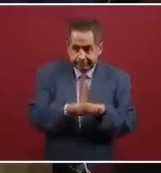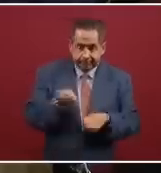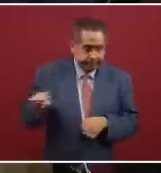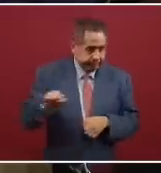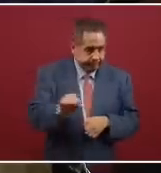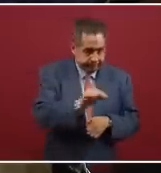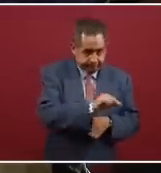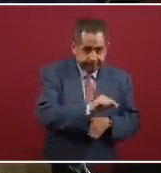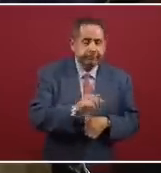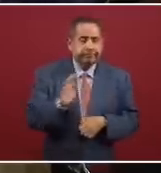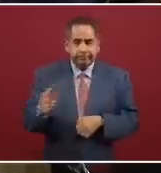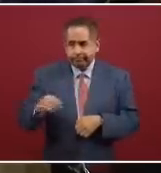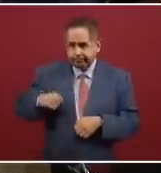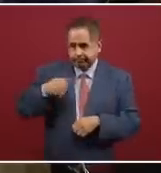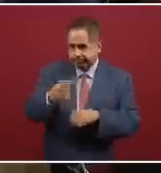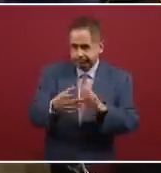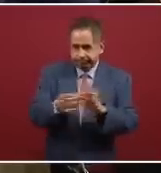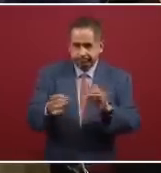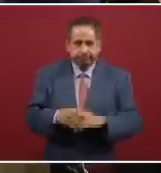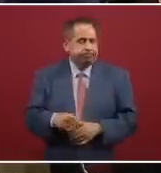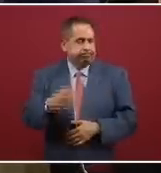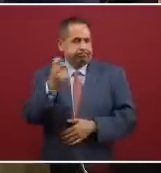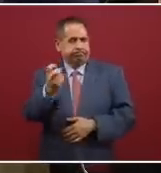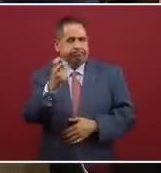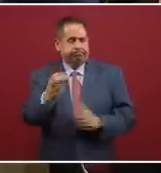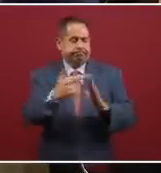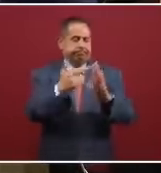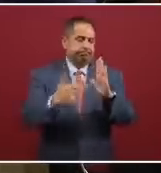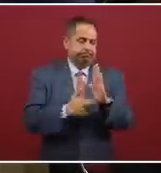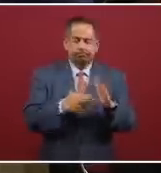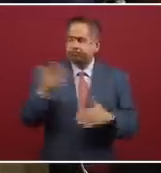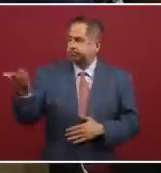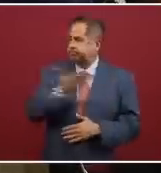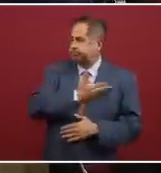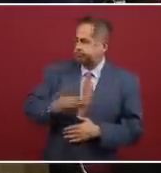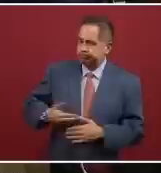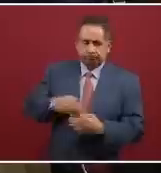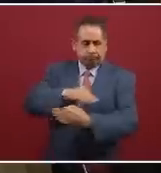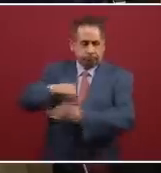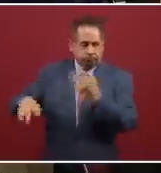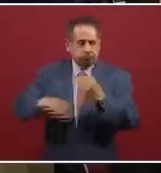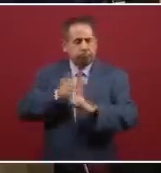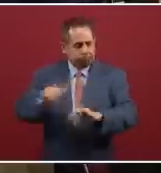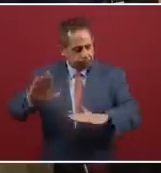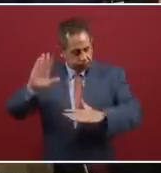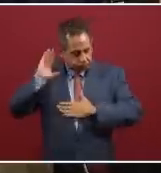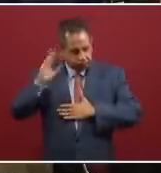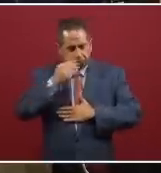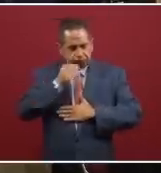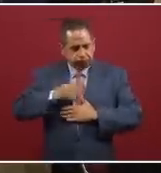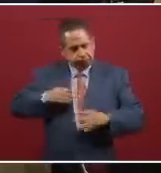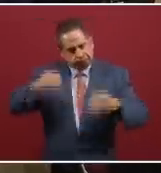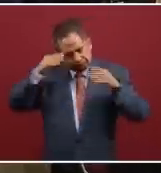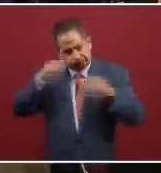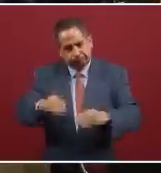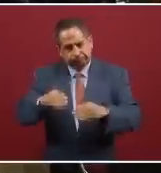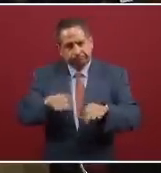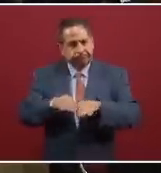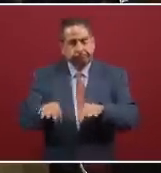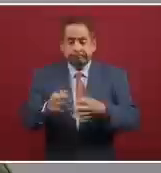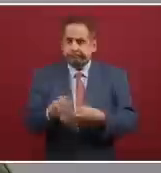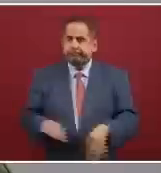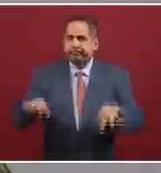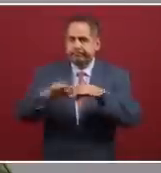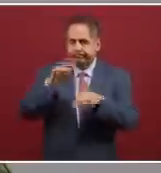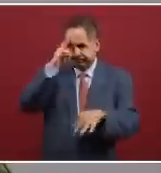estos son las medidas que resaltó el señor presidente y todos estamos comprometidos para lograr este objetivo dada la importancia que tiene para méxico